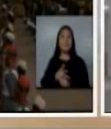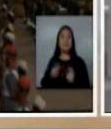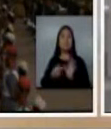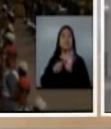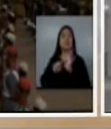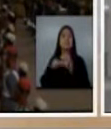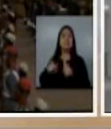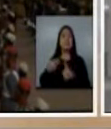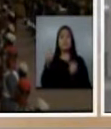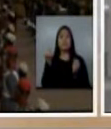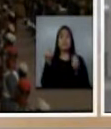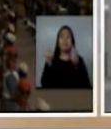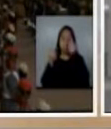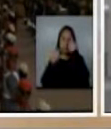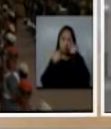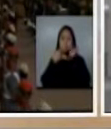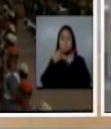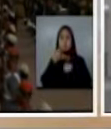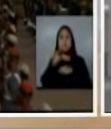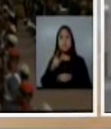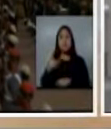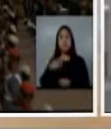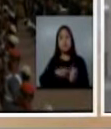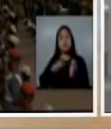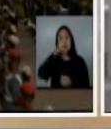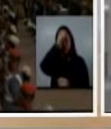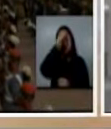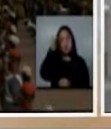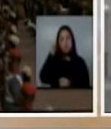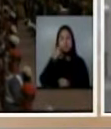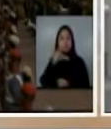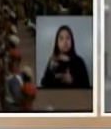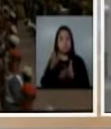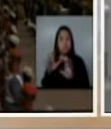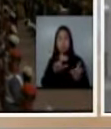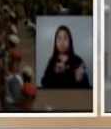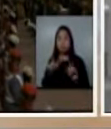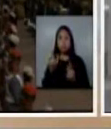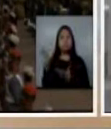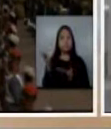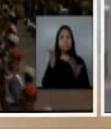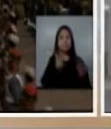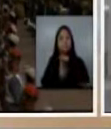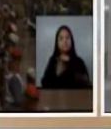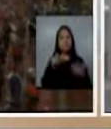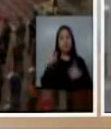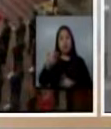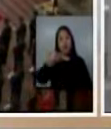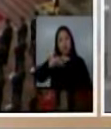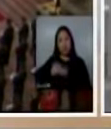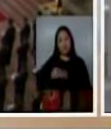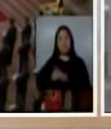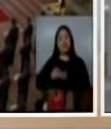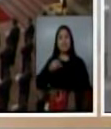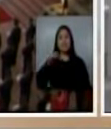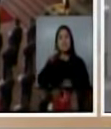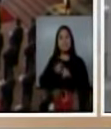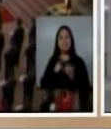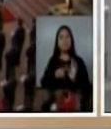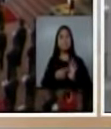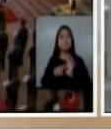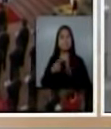interés bilateral, y a las 6:45 se tiene estimado que ya la prensa esté lista para poder escuchar ese mensaje en conjunto de